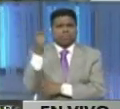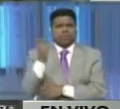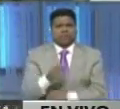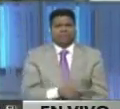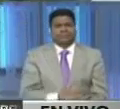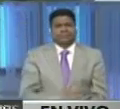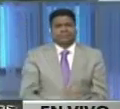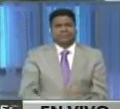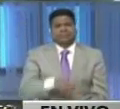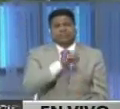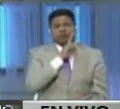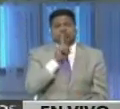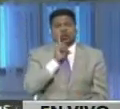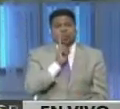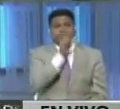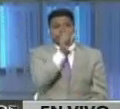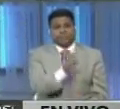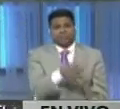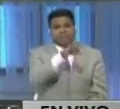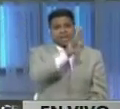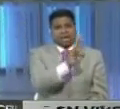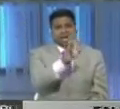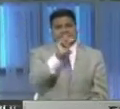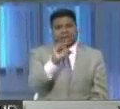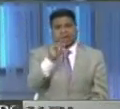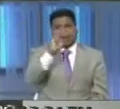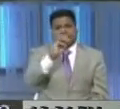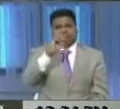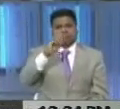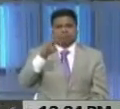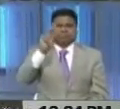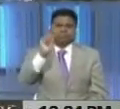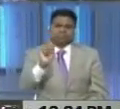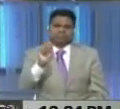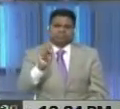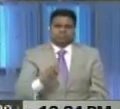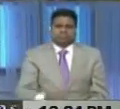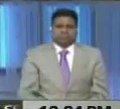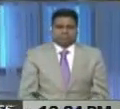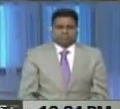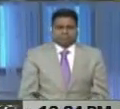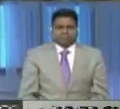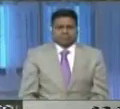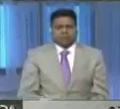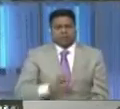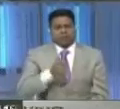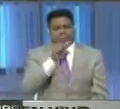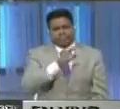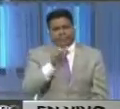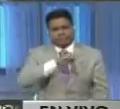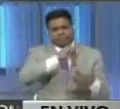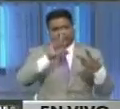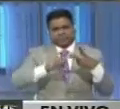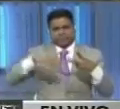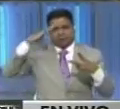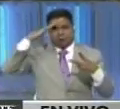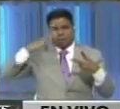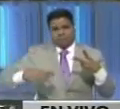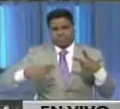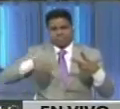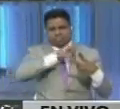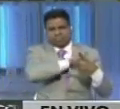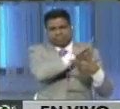carrizales Igualmente me acompaña el segundo comandante estratégico operacional la almirante remigo ceballo el comandante de la